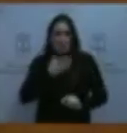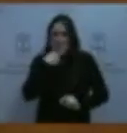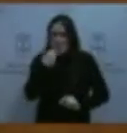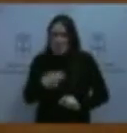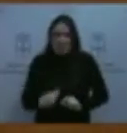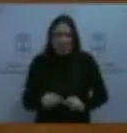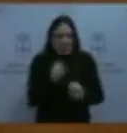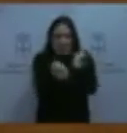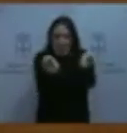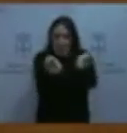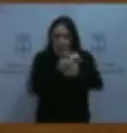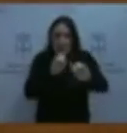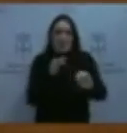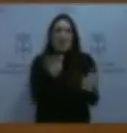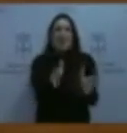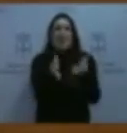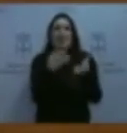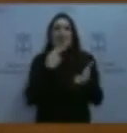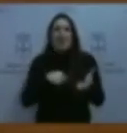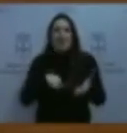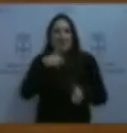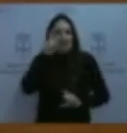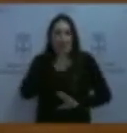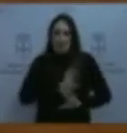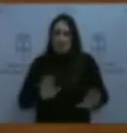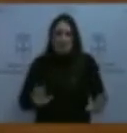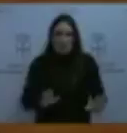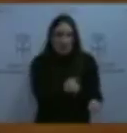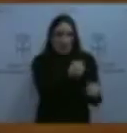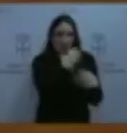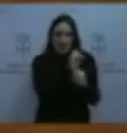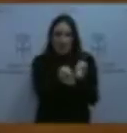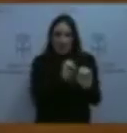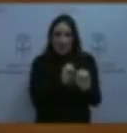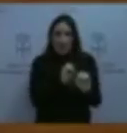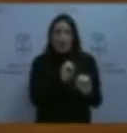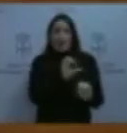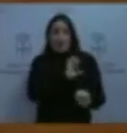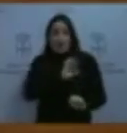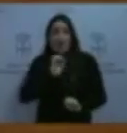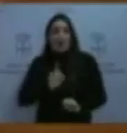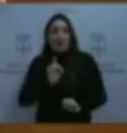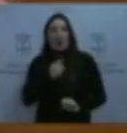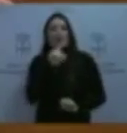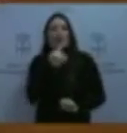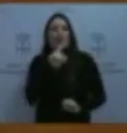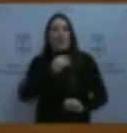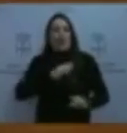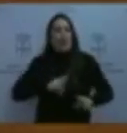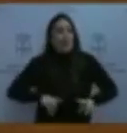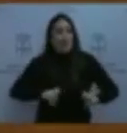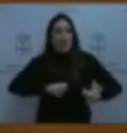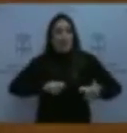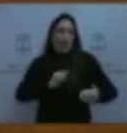absoluto, ni sabemos quién se ha beneficiado de ellos. Decía el señor Solar Menéndez que se decidió desde un principio por